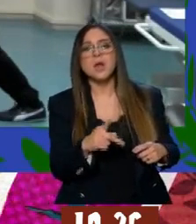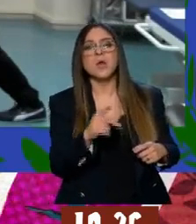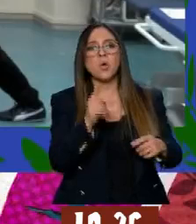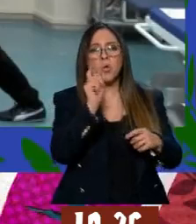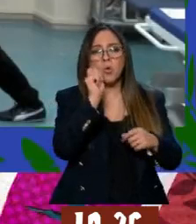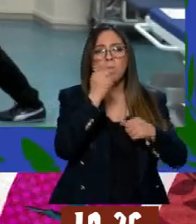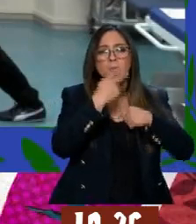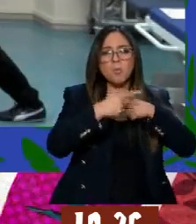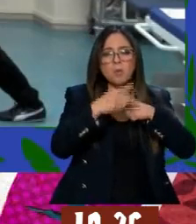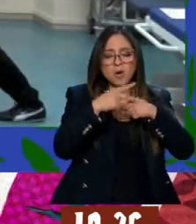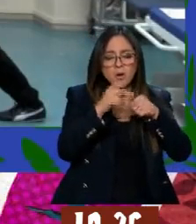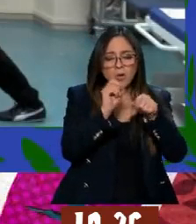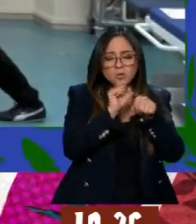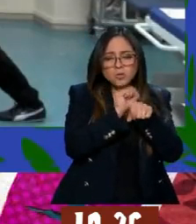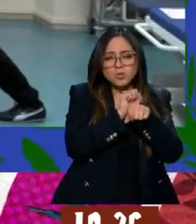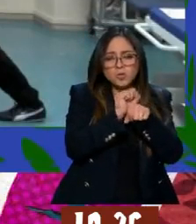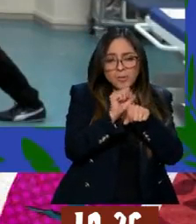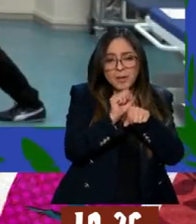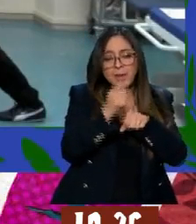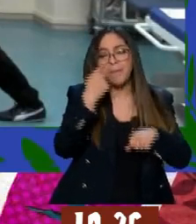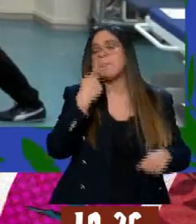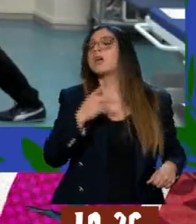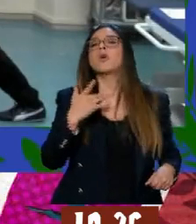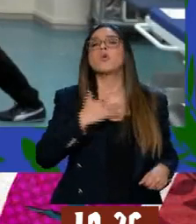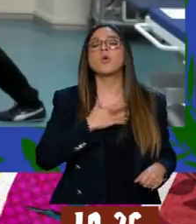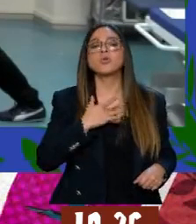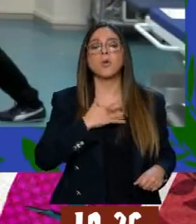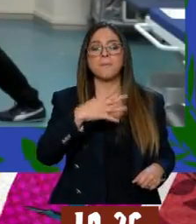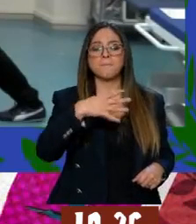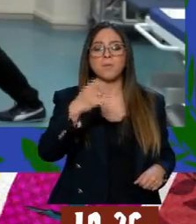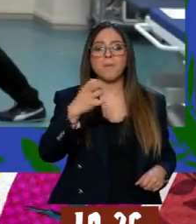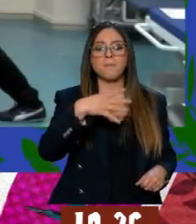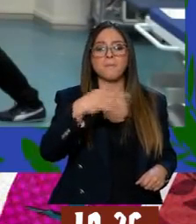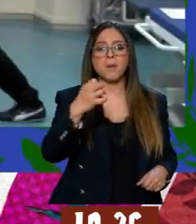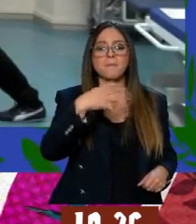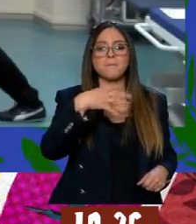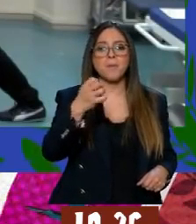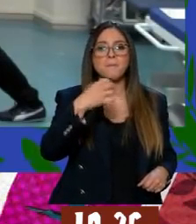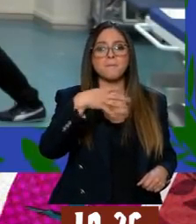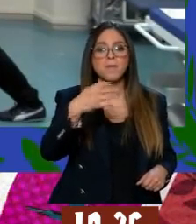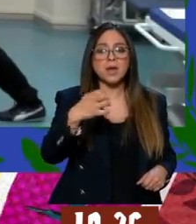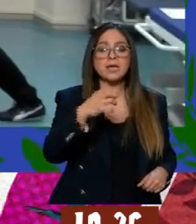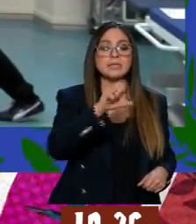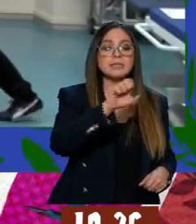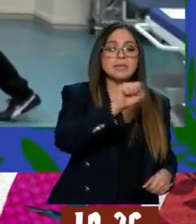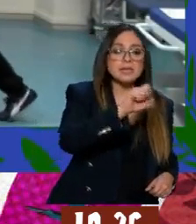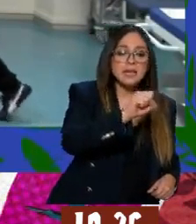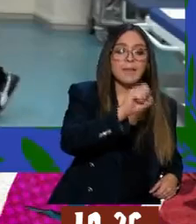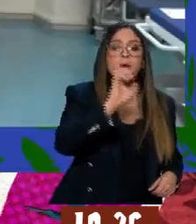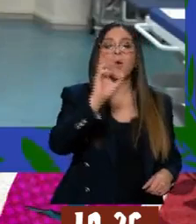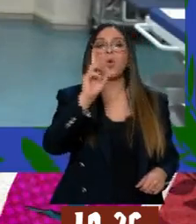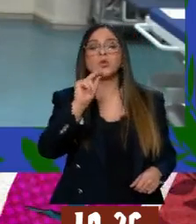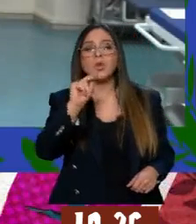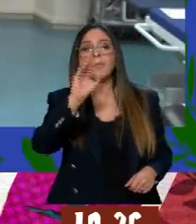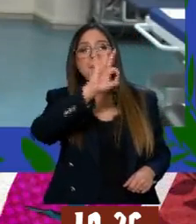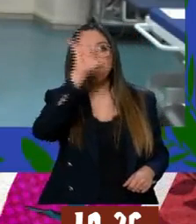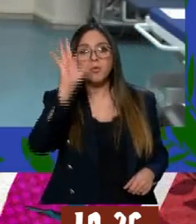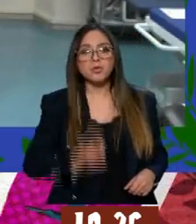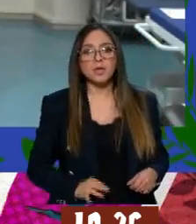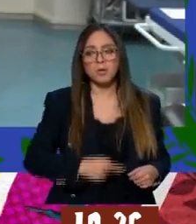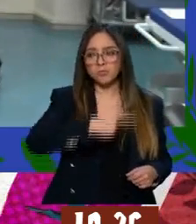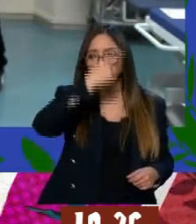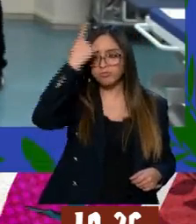Normalmente el corazón bombea en cada latido entre el 60 y el 80% de la sangre que recibe. Y cuando